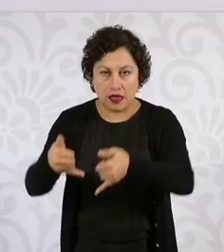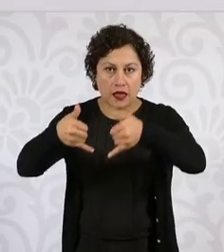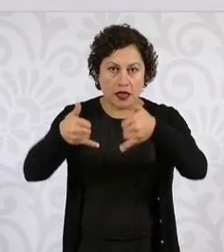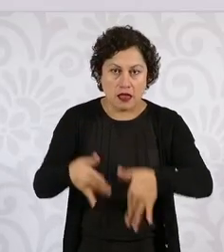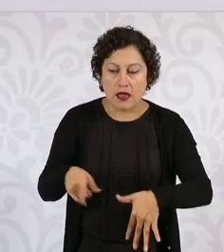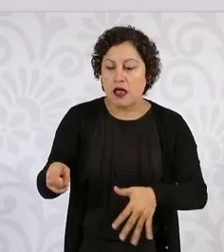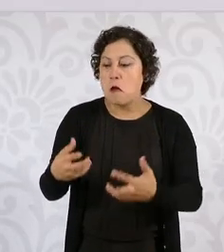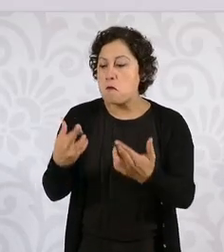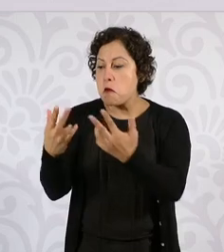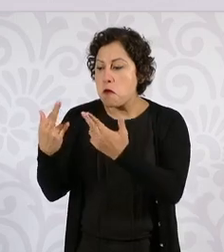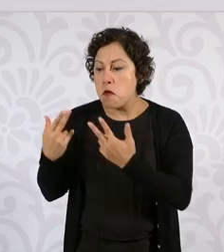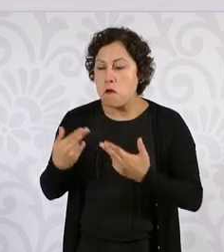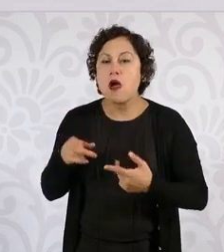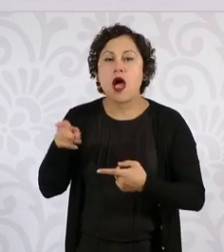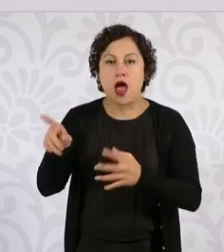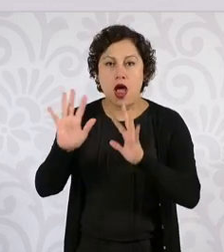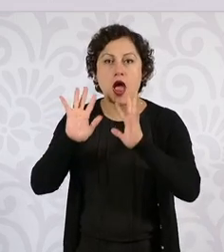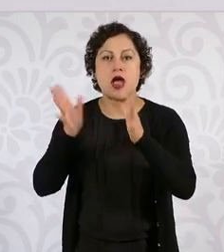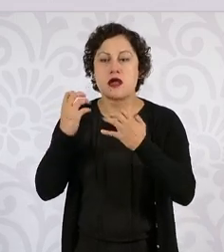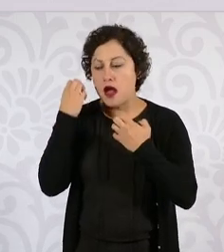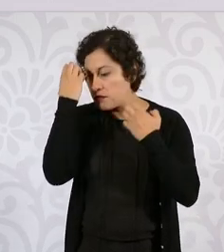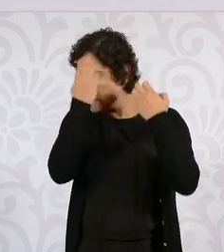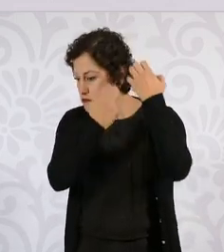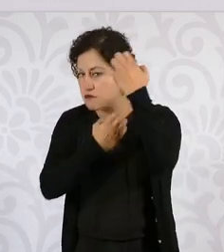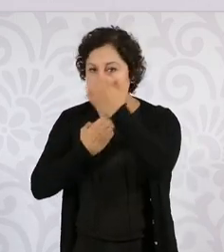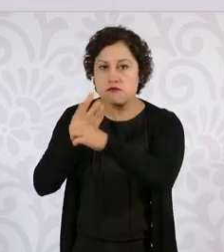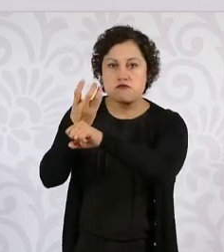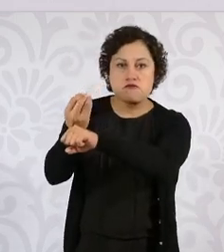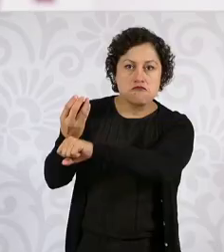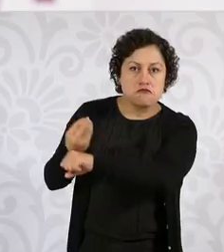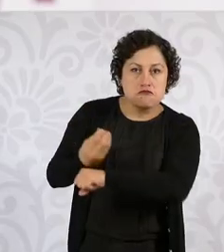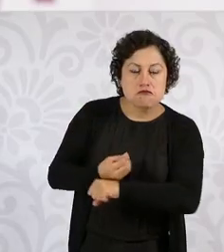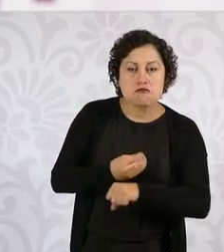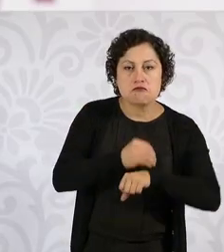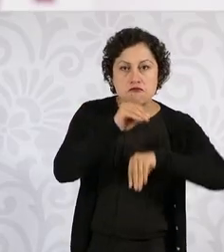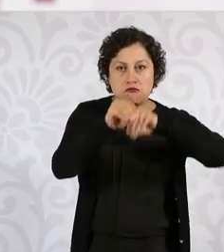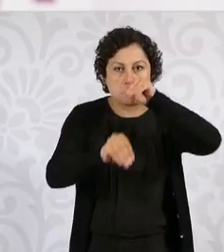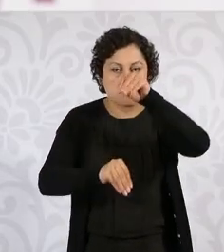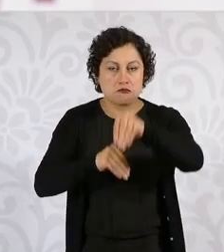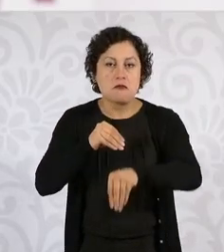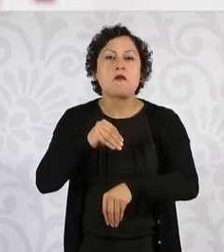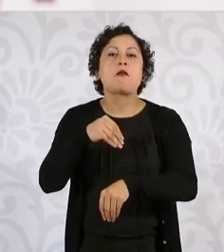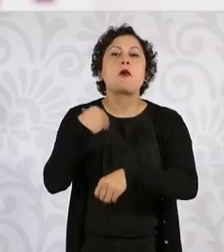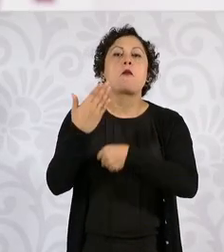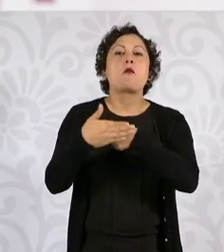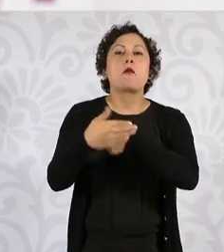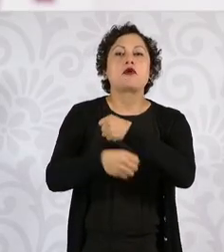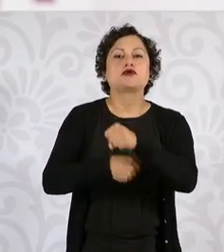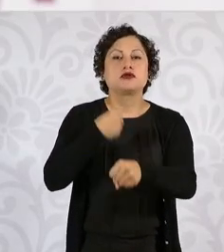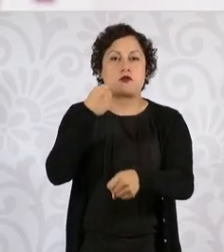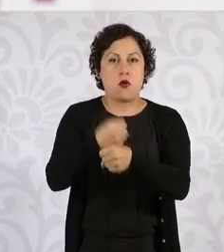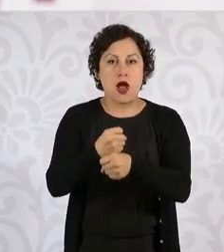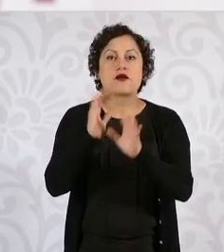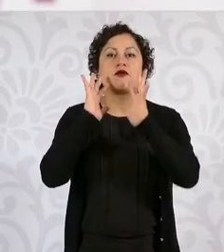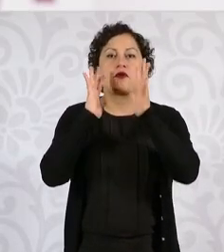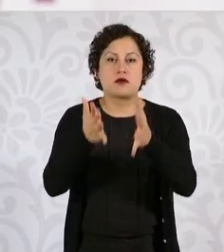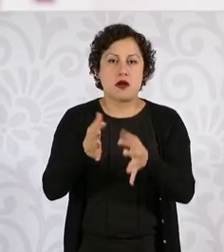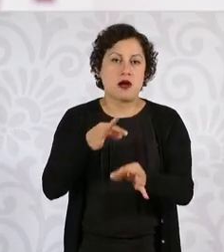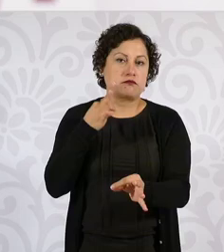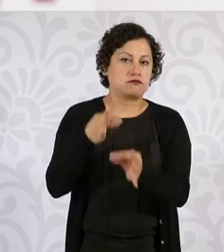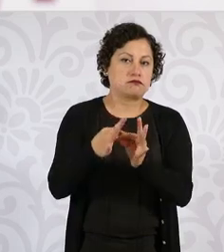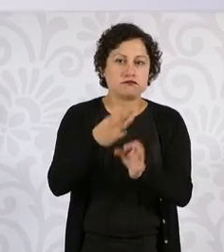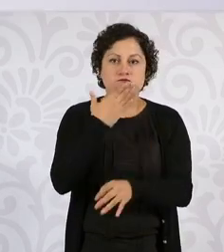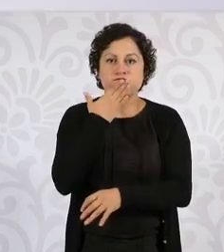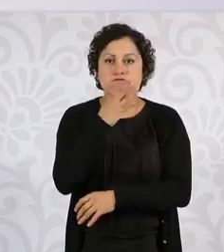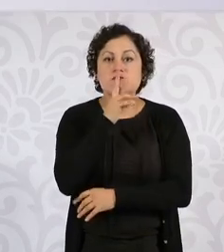que hacia principios del próximo año estén en mejores condiciones las carreteras federales y tenemos